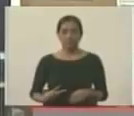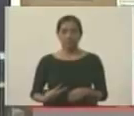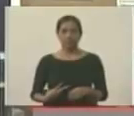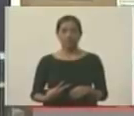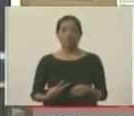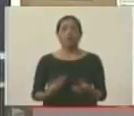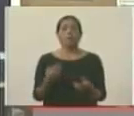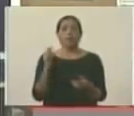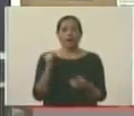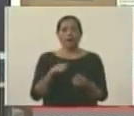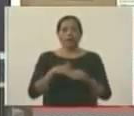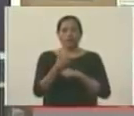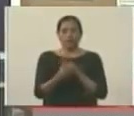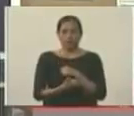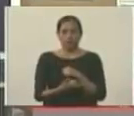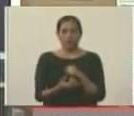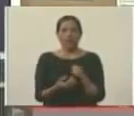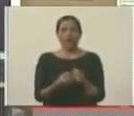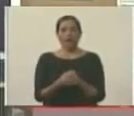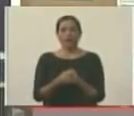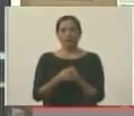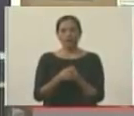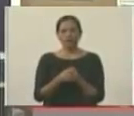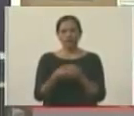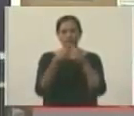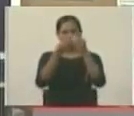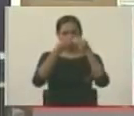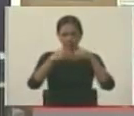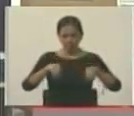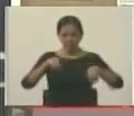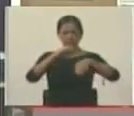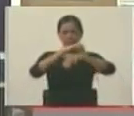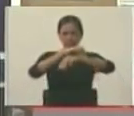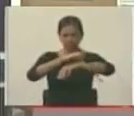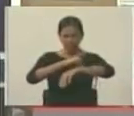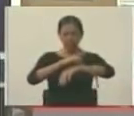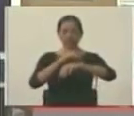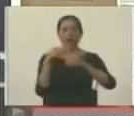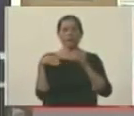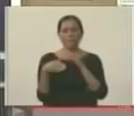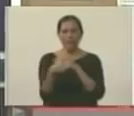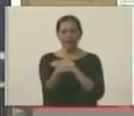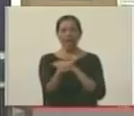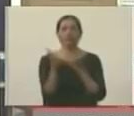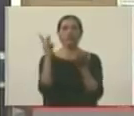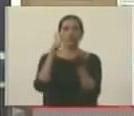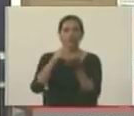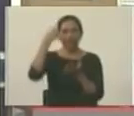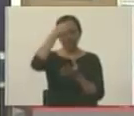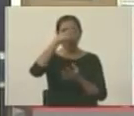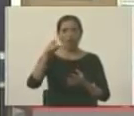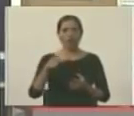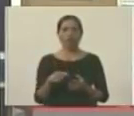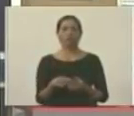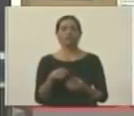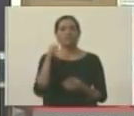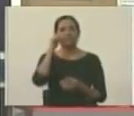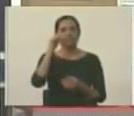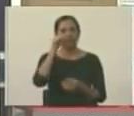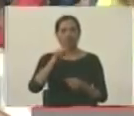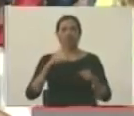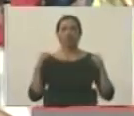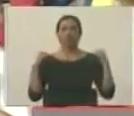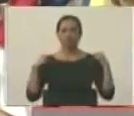para que el plan proteína, huevo, carne, pescado llegue al pueblo este fin de semana con